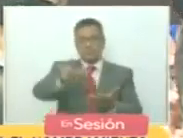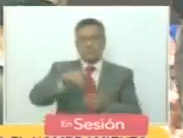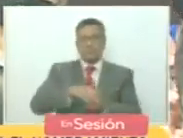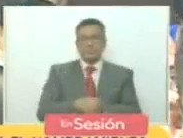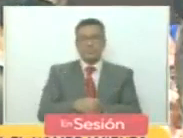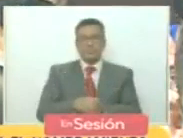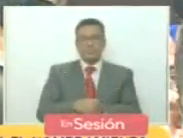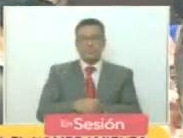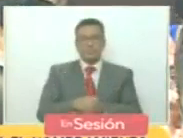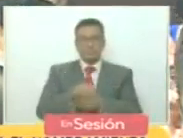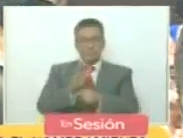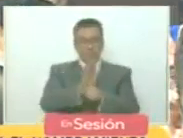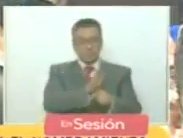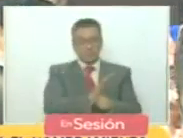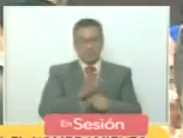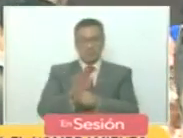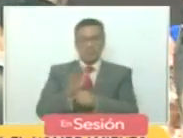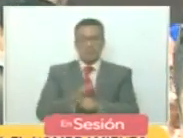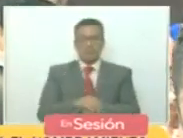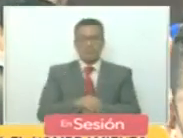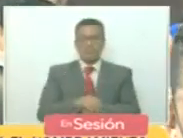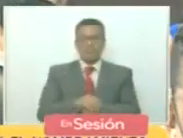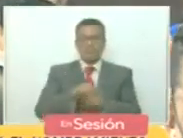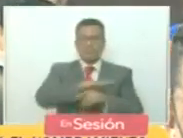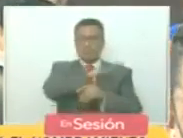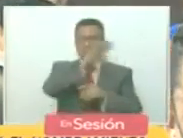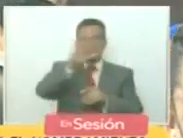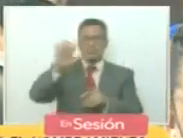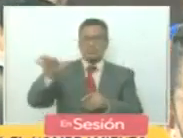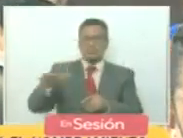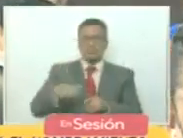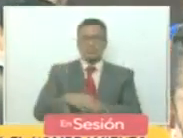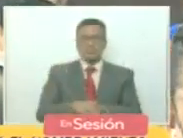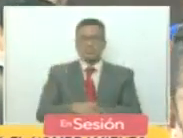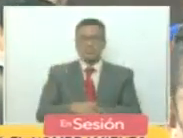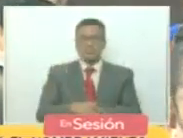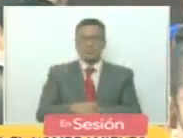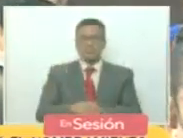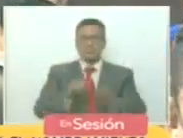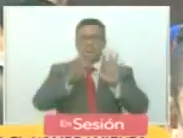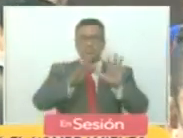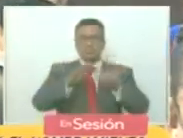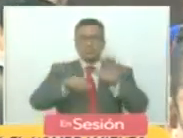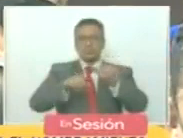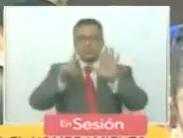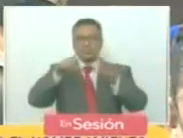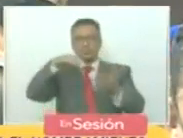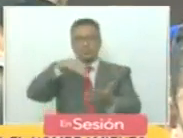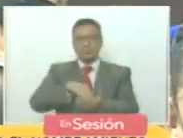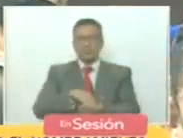que resguardaba el cielo de los